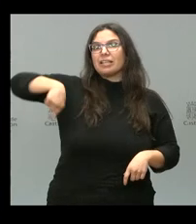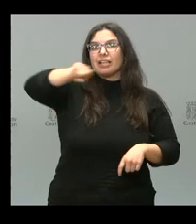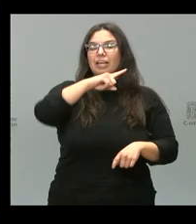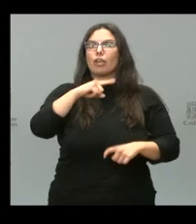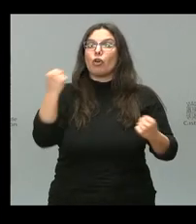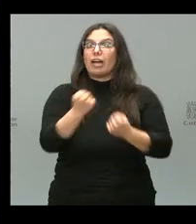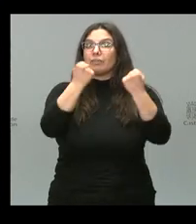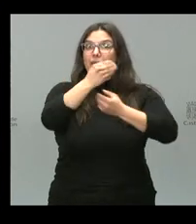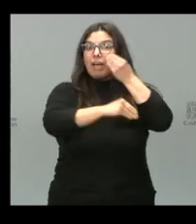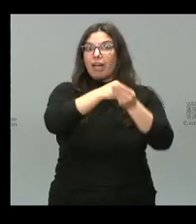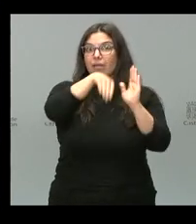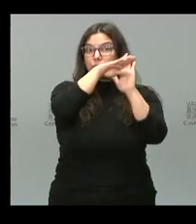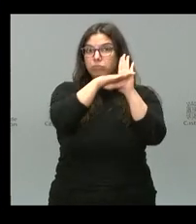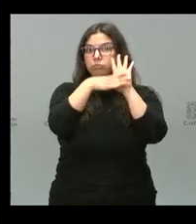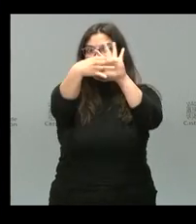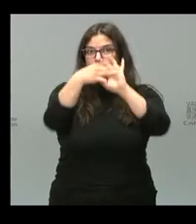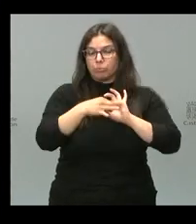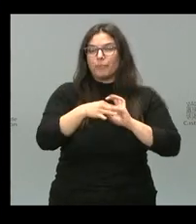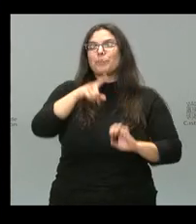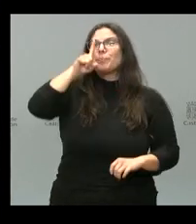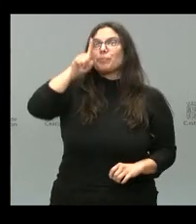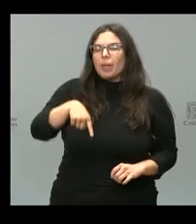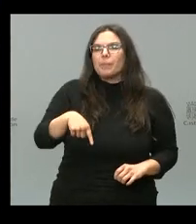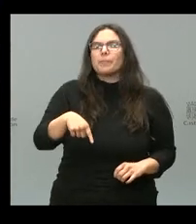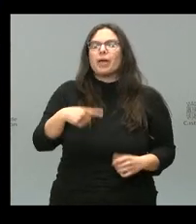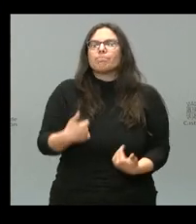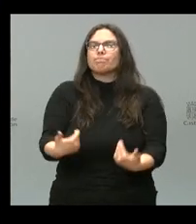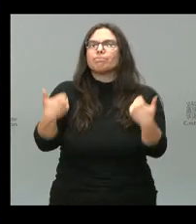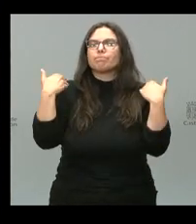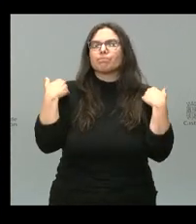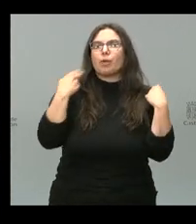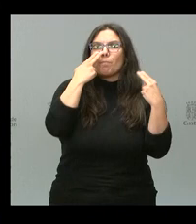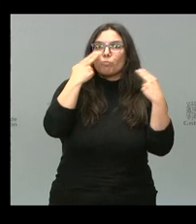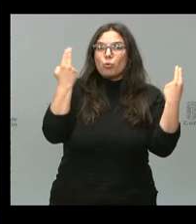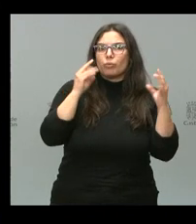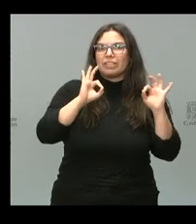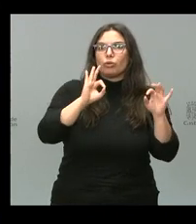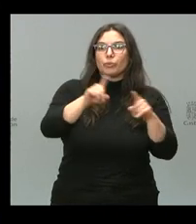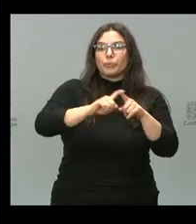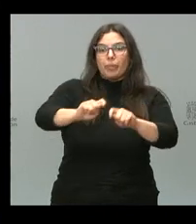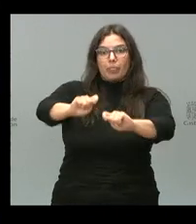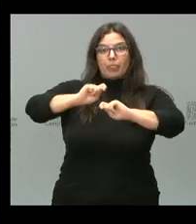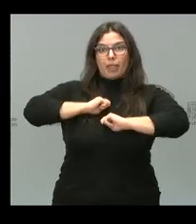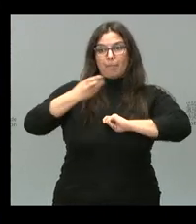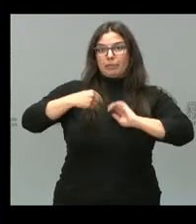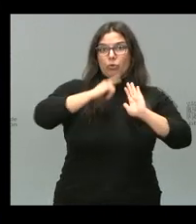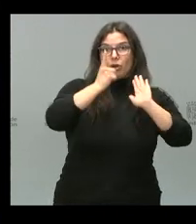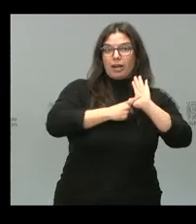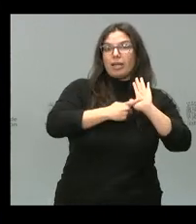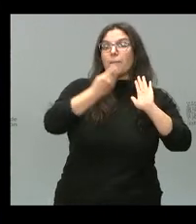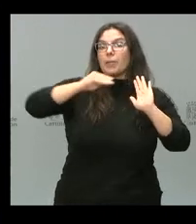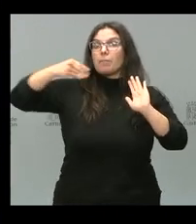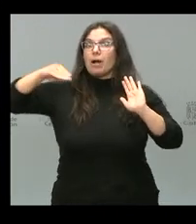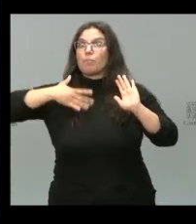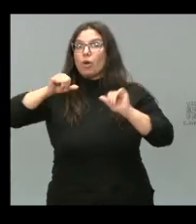indicados actividades ejercerán las competencias de carácter público que les atribuye esta ley y las que le puedan